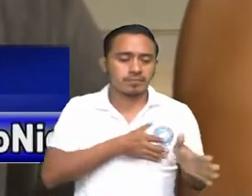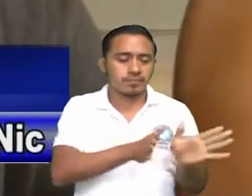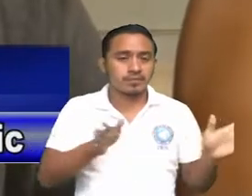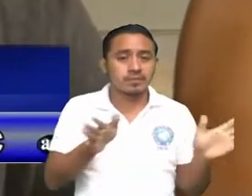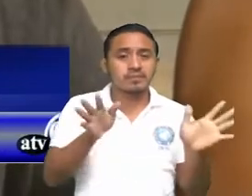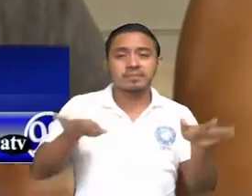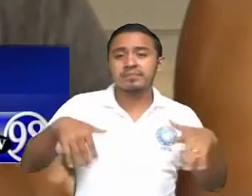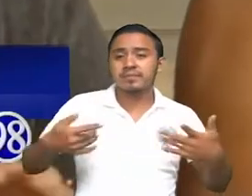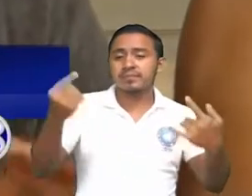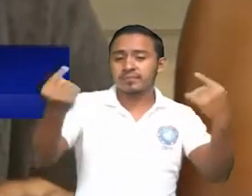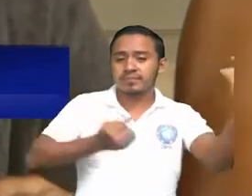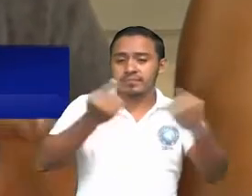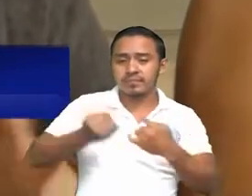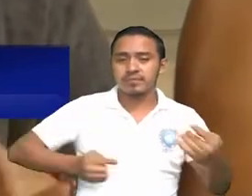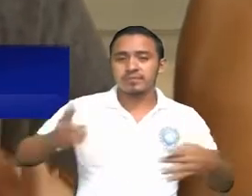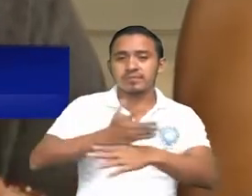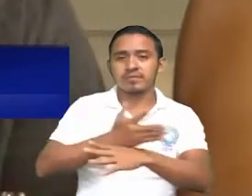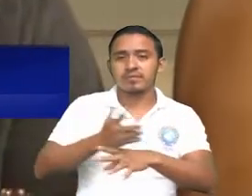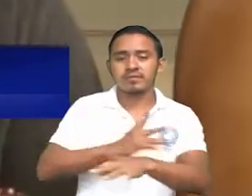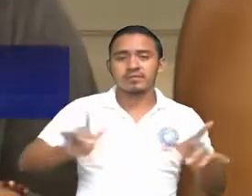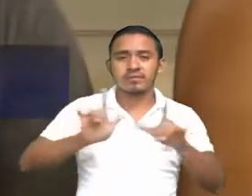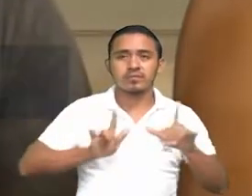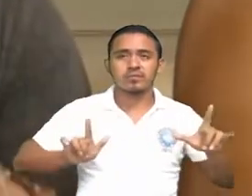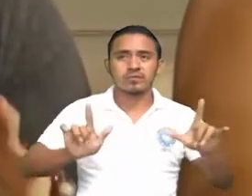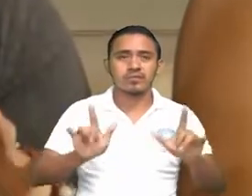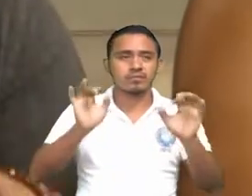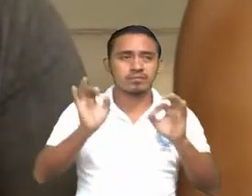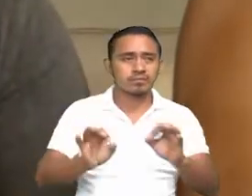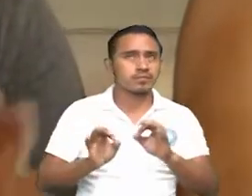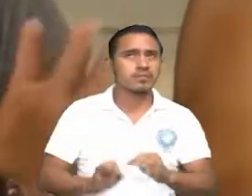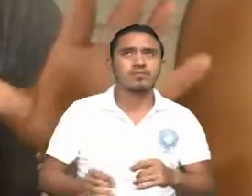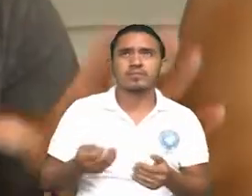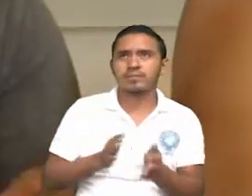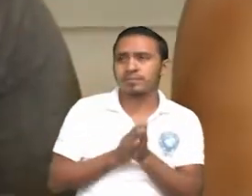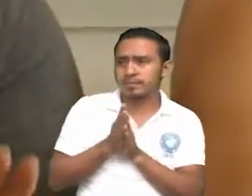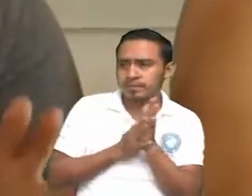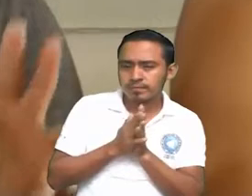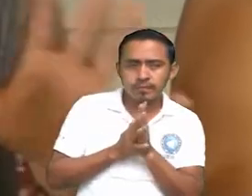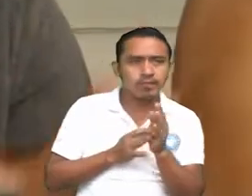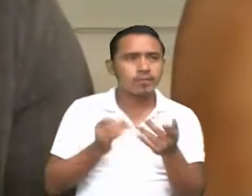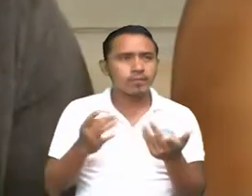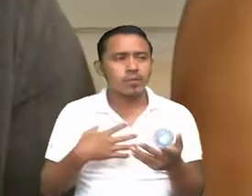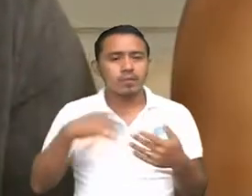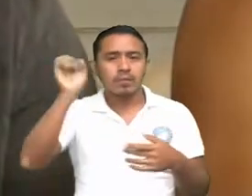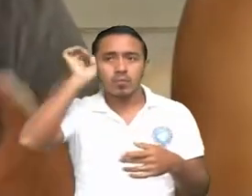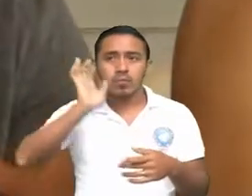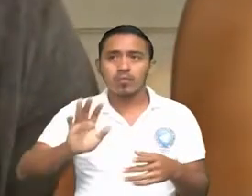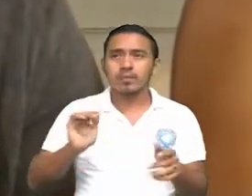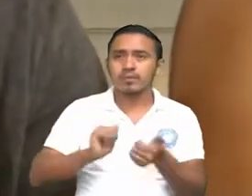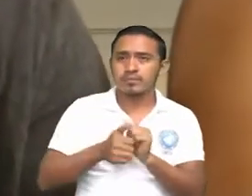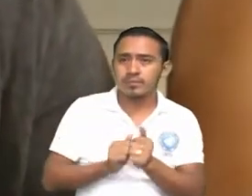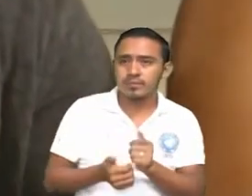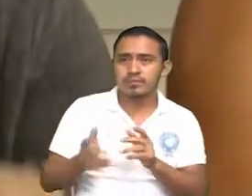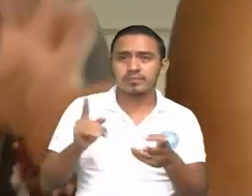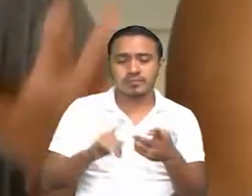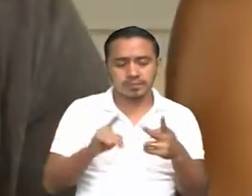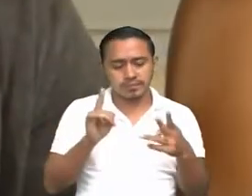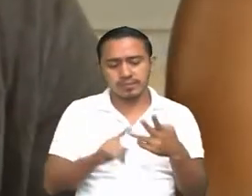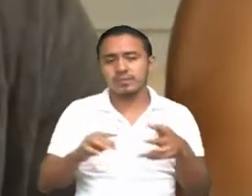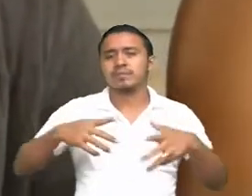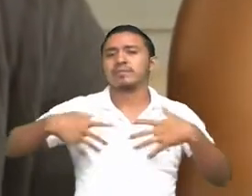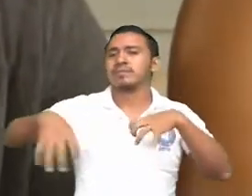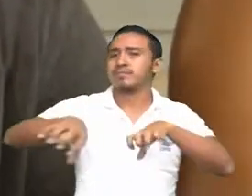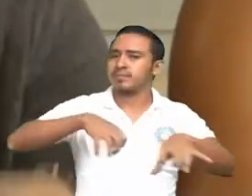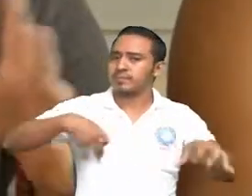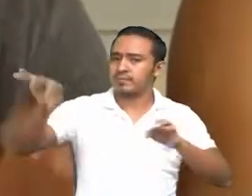que puedan visitar los diferentes atractivos turísticos, recreativos, deportivos, culturales, festivales,